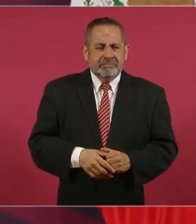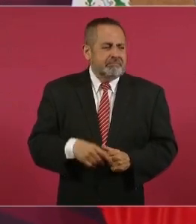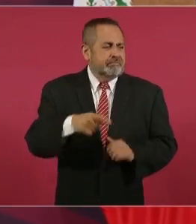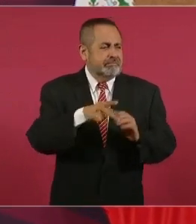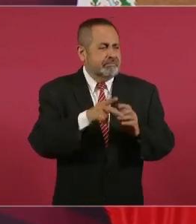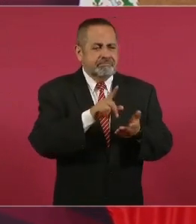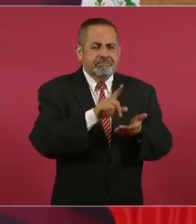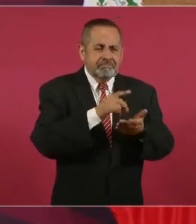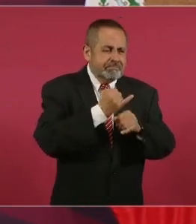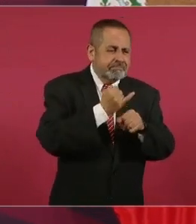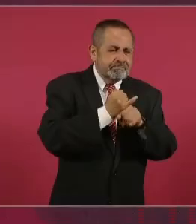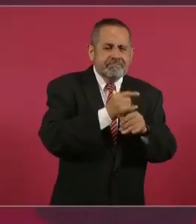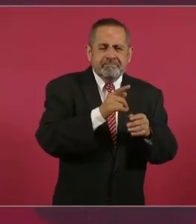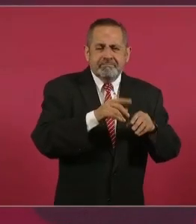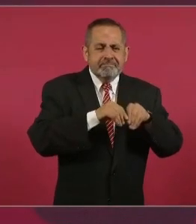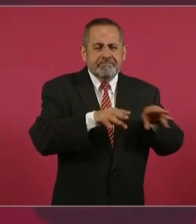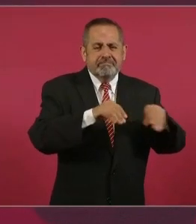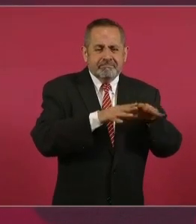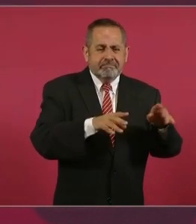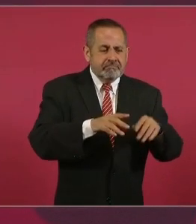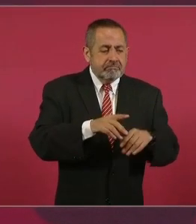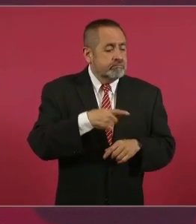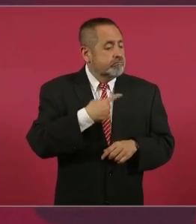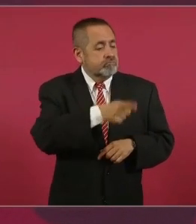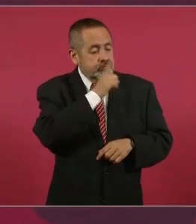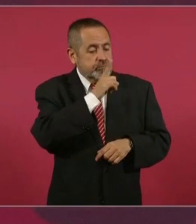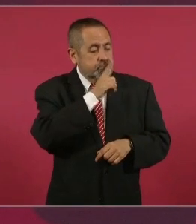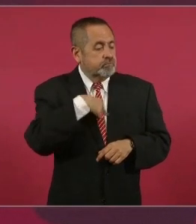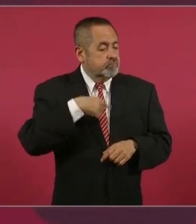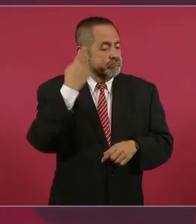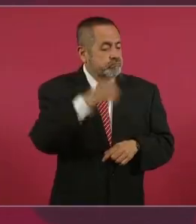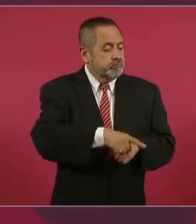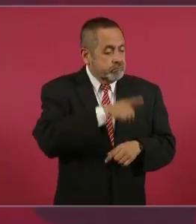estos medios para censurar.